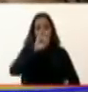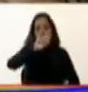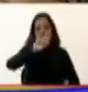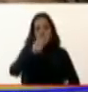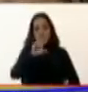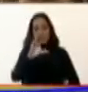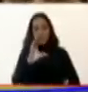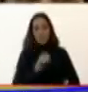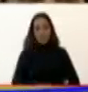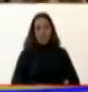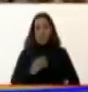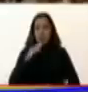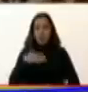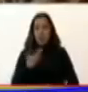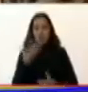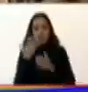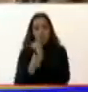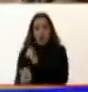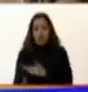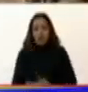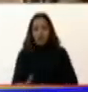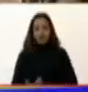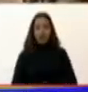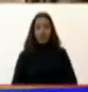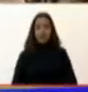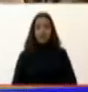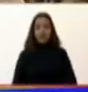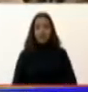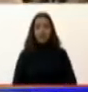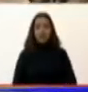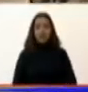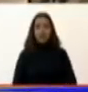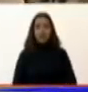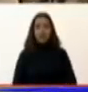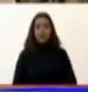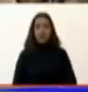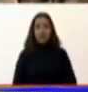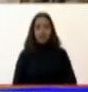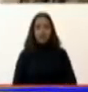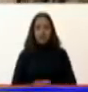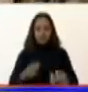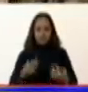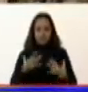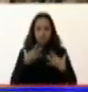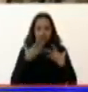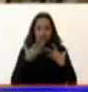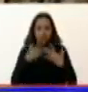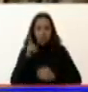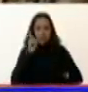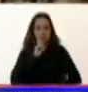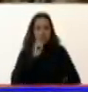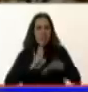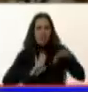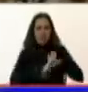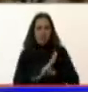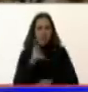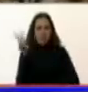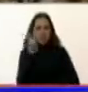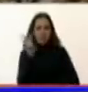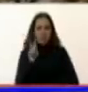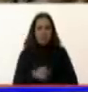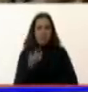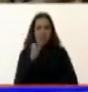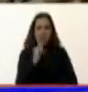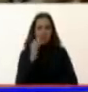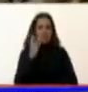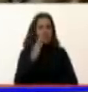pueden escapar. No pueden escapar esa escalofriante cobertura sobre Venezuela. Hay